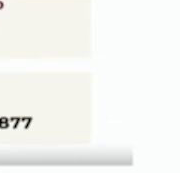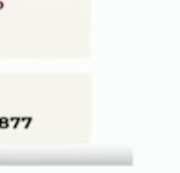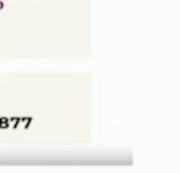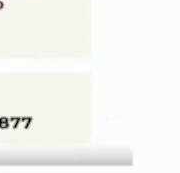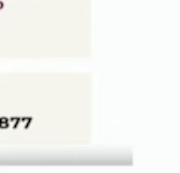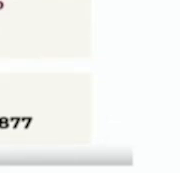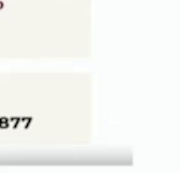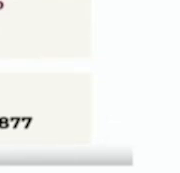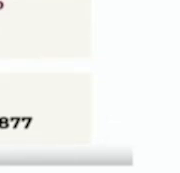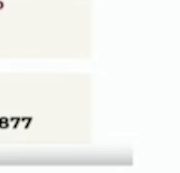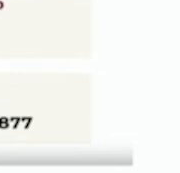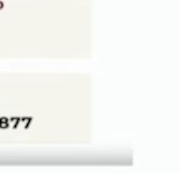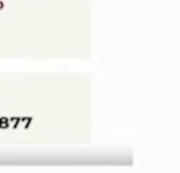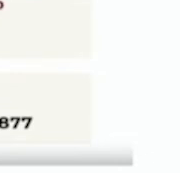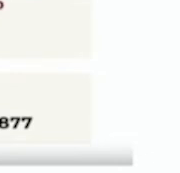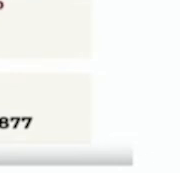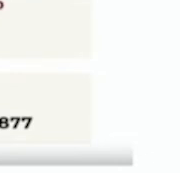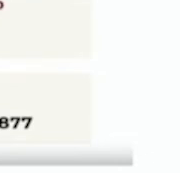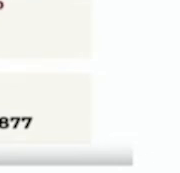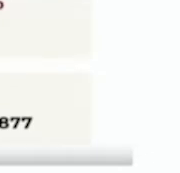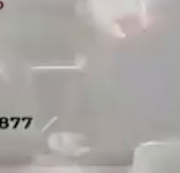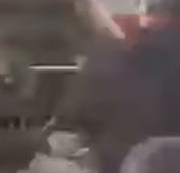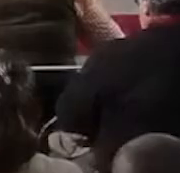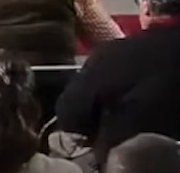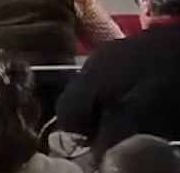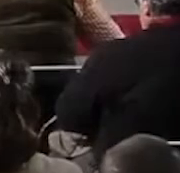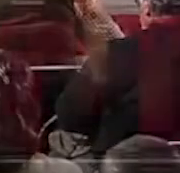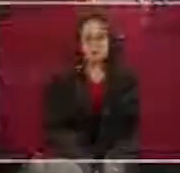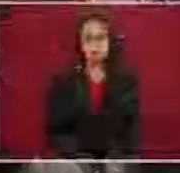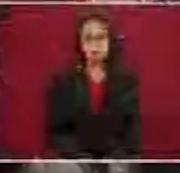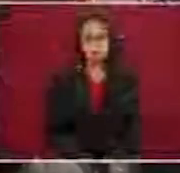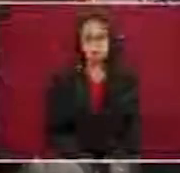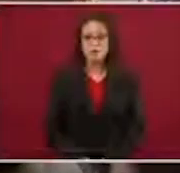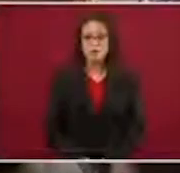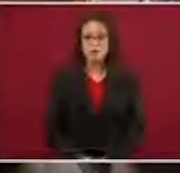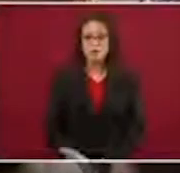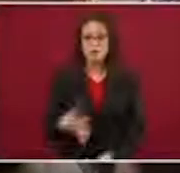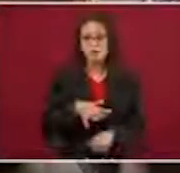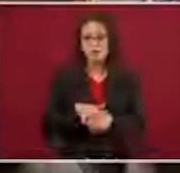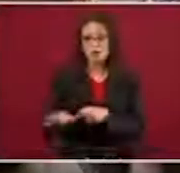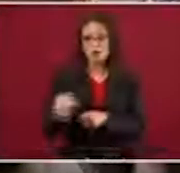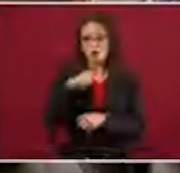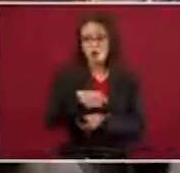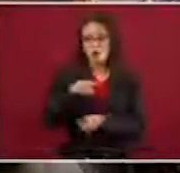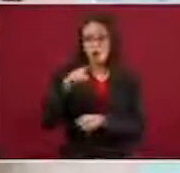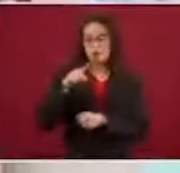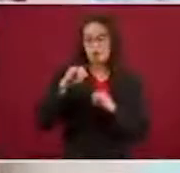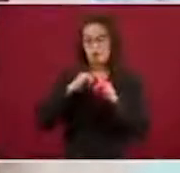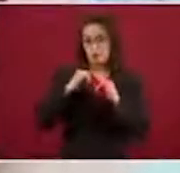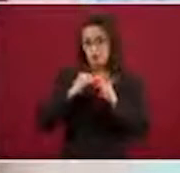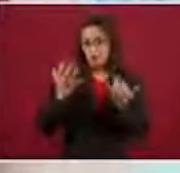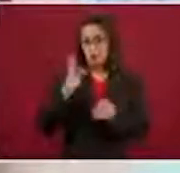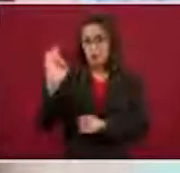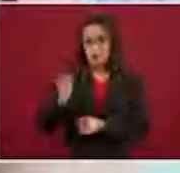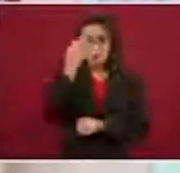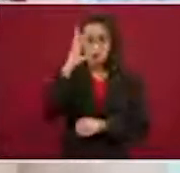poder homologar estrategias y que, con independencia de la materia que se trate, ya sea federal o estatal, pueda